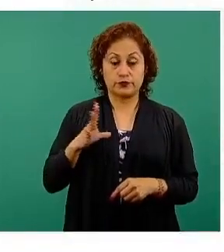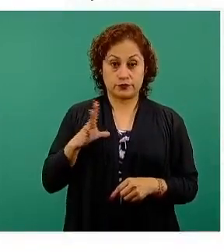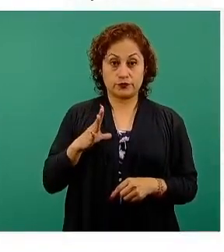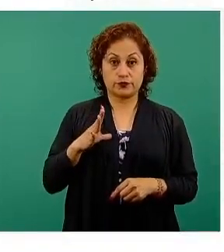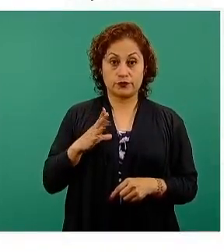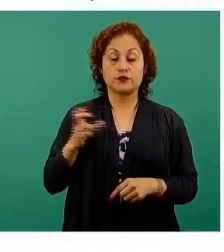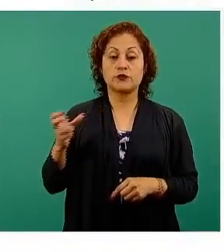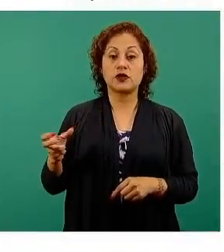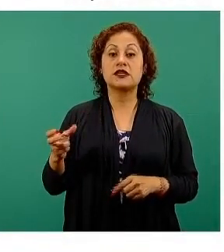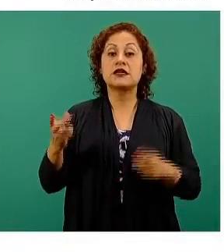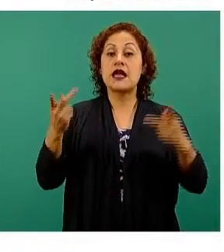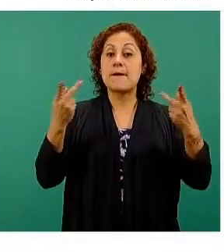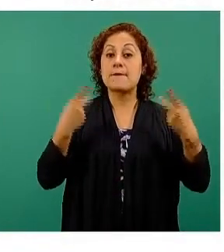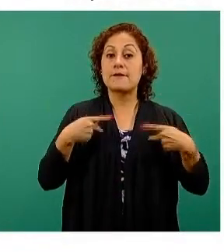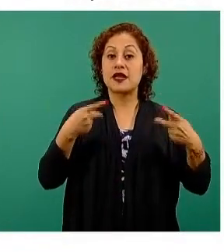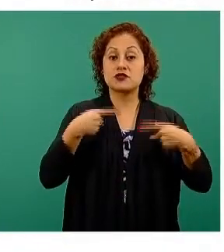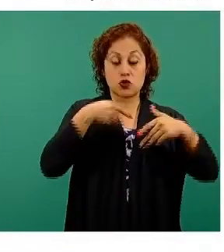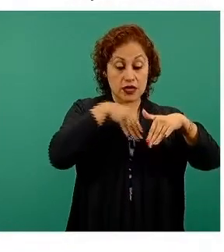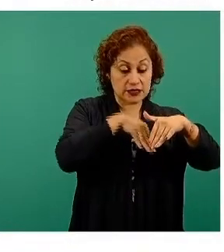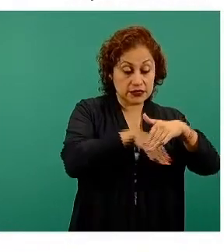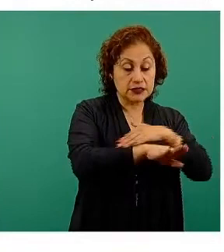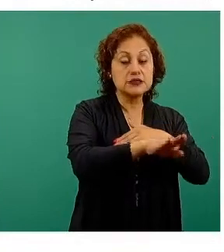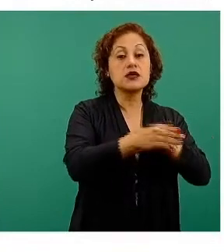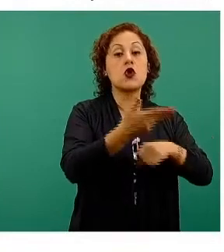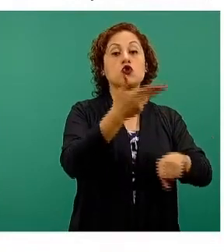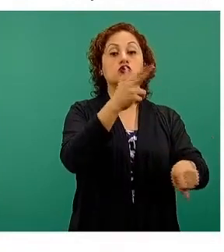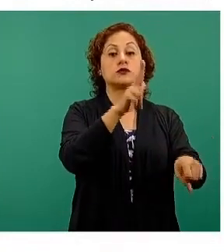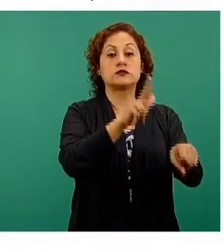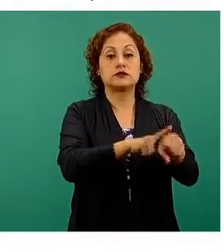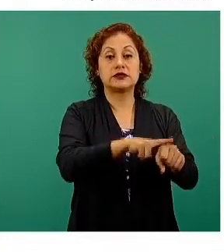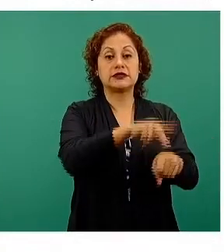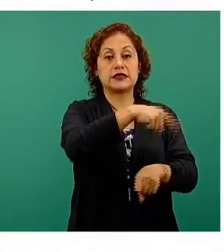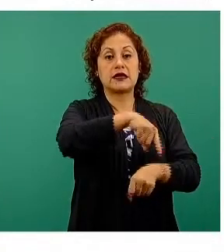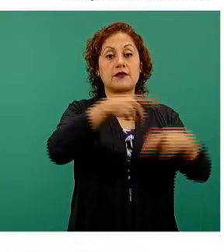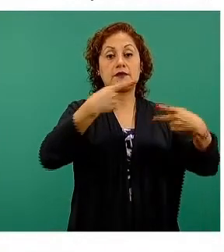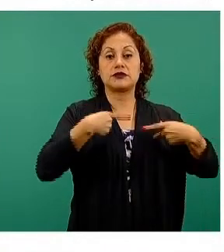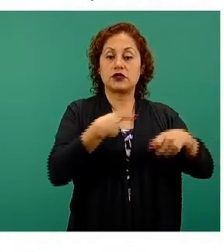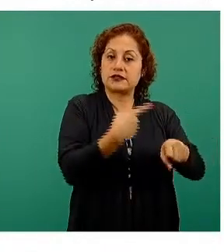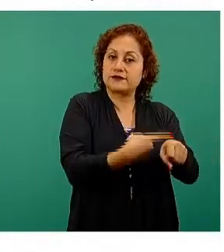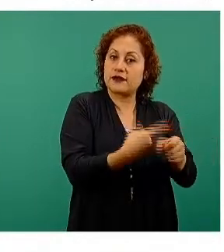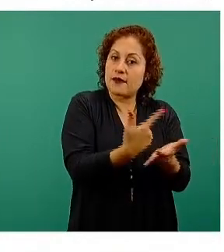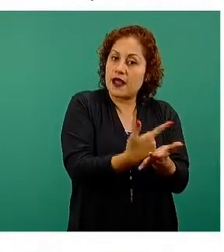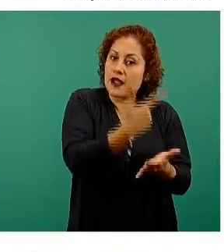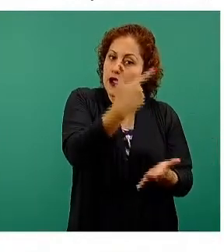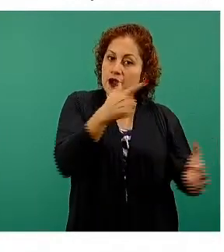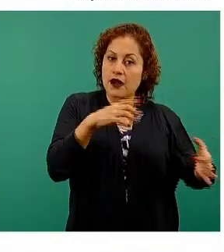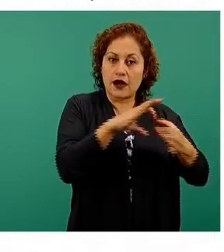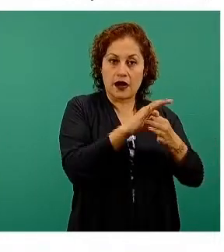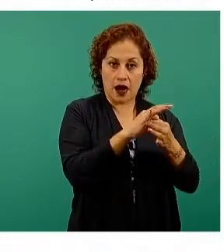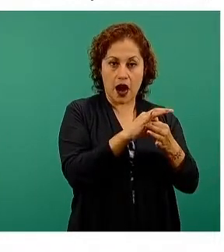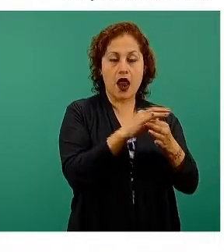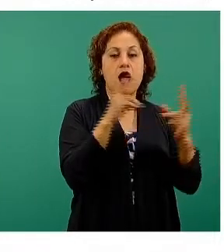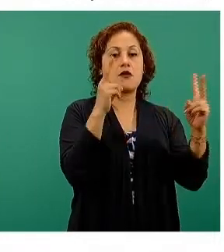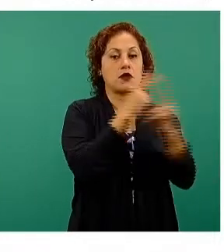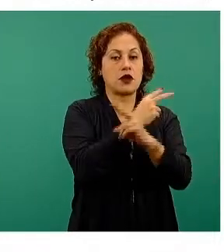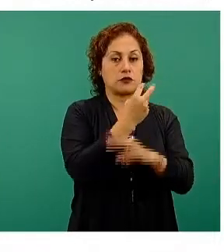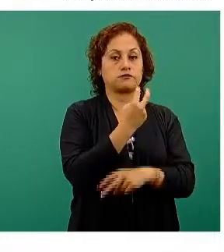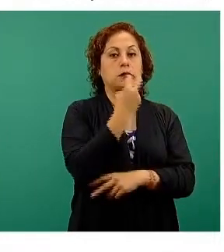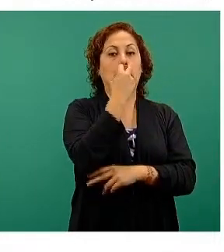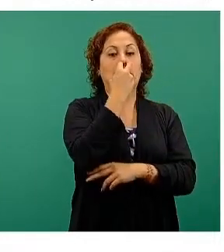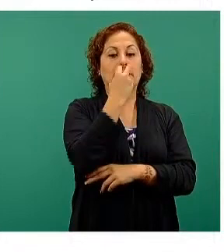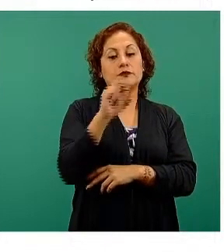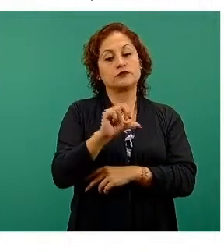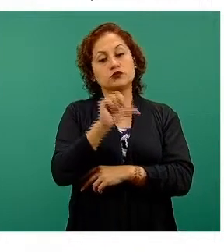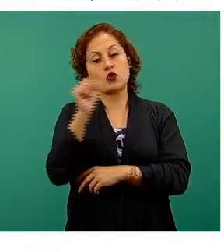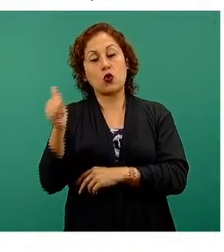ocupación hospitalaria para pacientes graves, críticos, que requieren ventilación. La línea roja es de los pacientes graves que